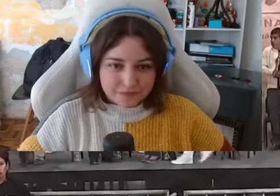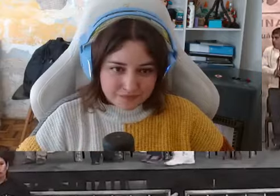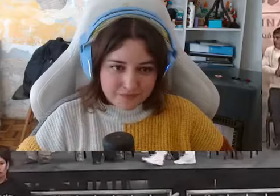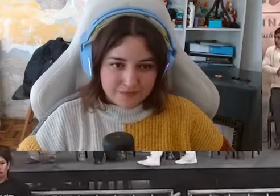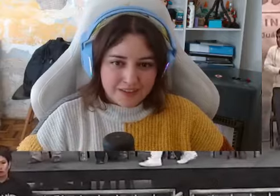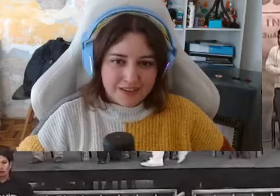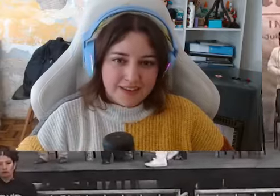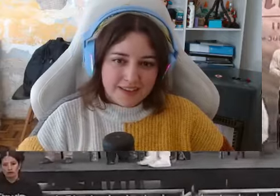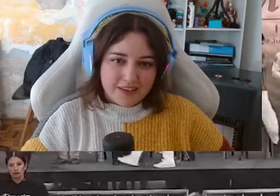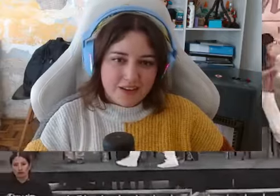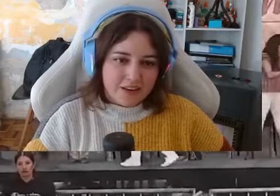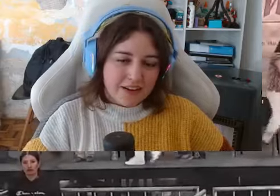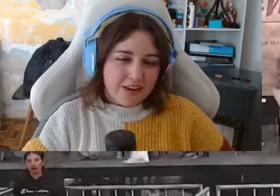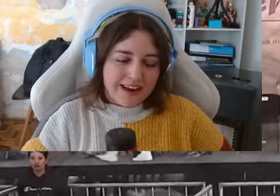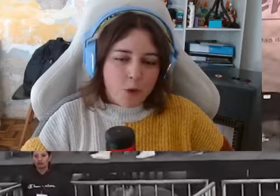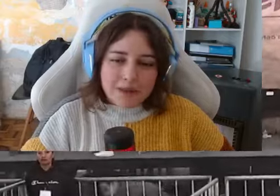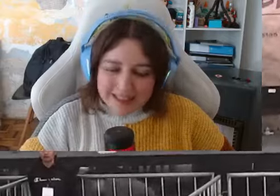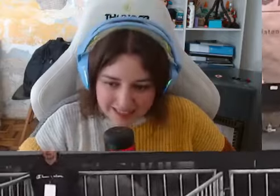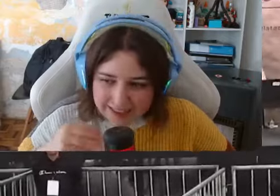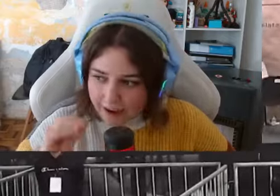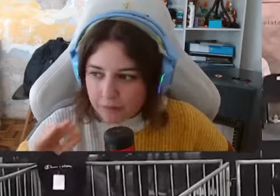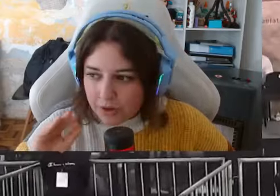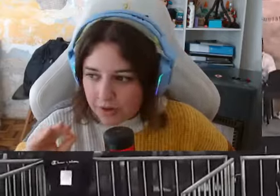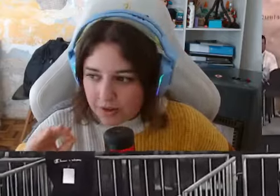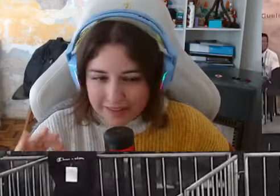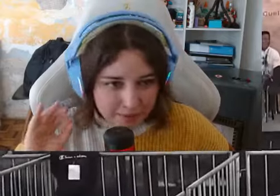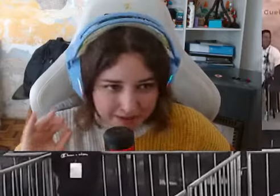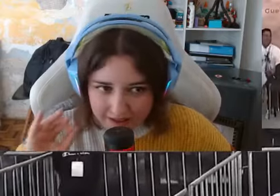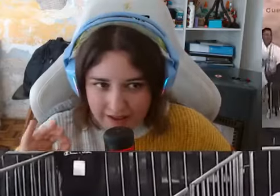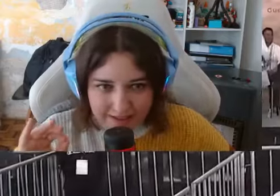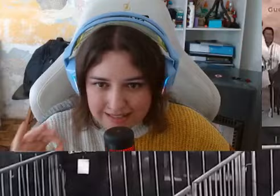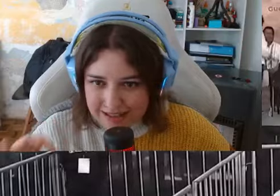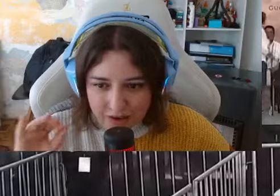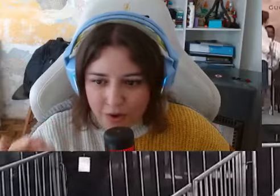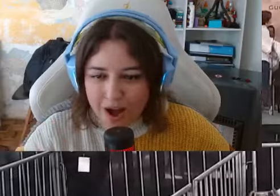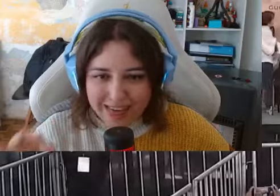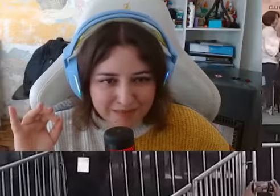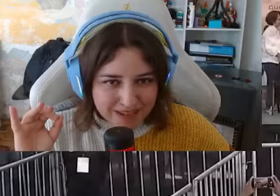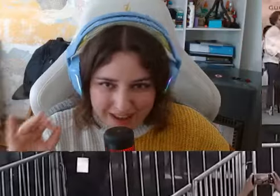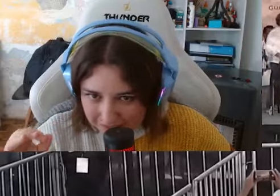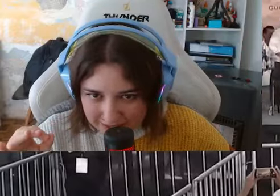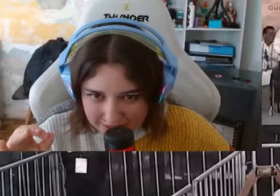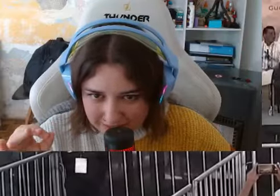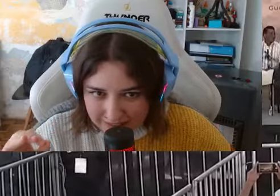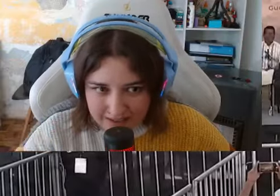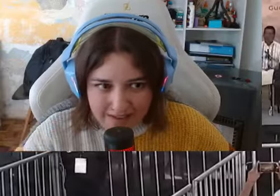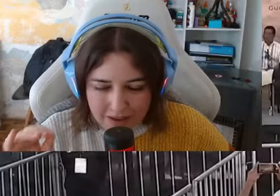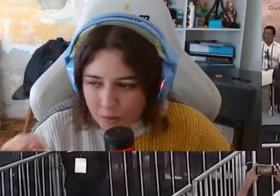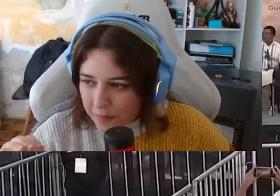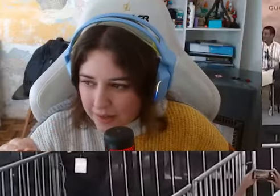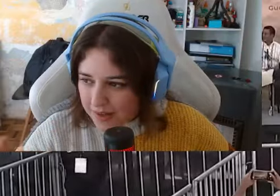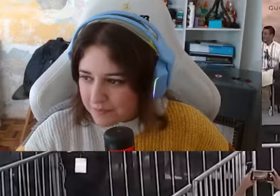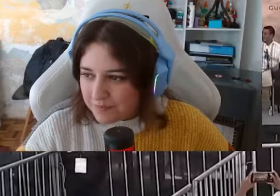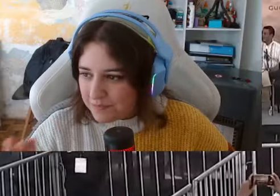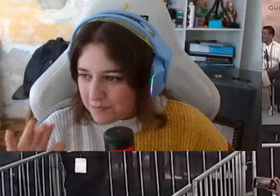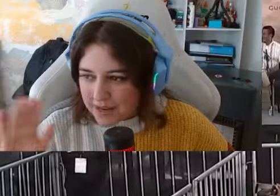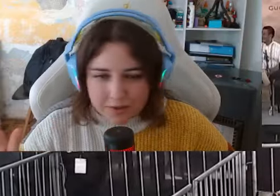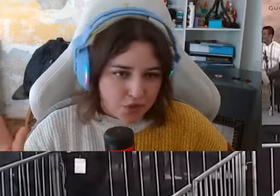Pardo. No. La humildad de AMLO, de verdad, es algo admirable. Qué